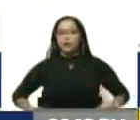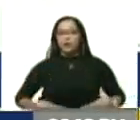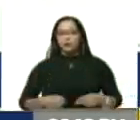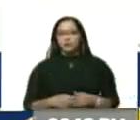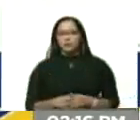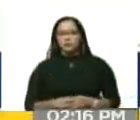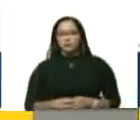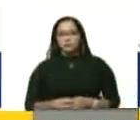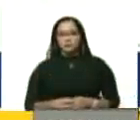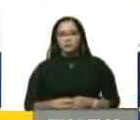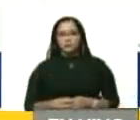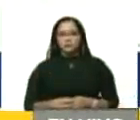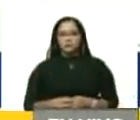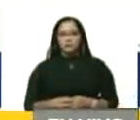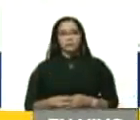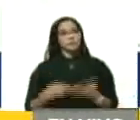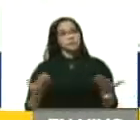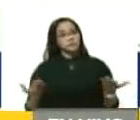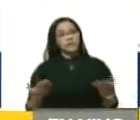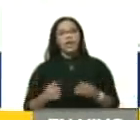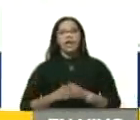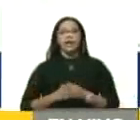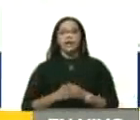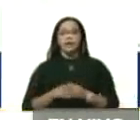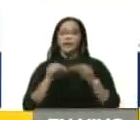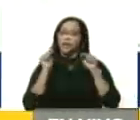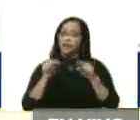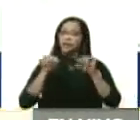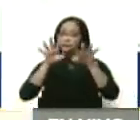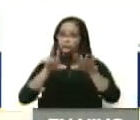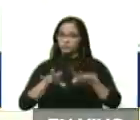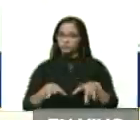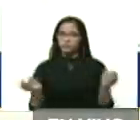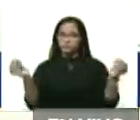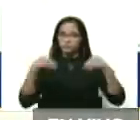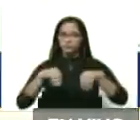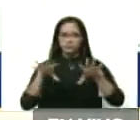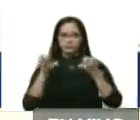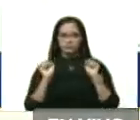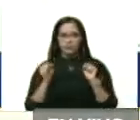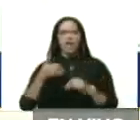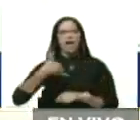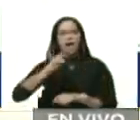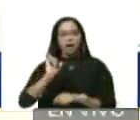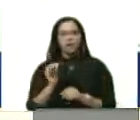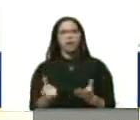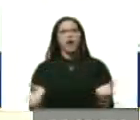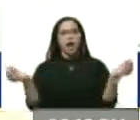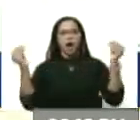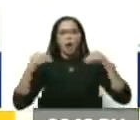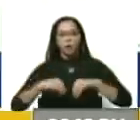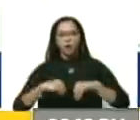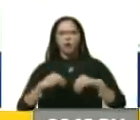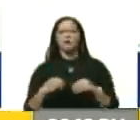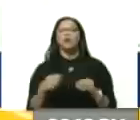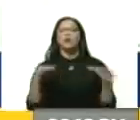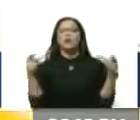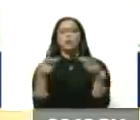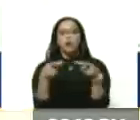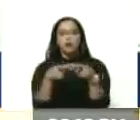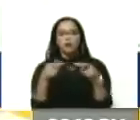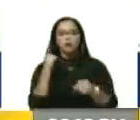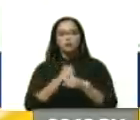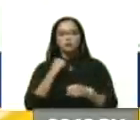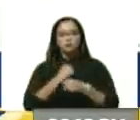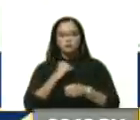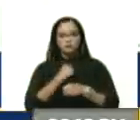Bueno, en razón de ese memorando de entendimiento, habíamos concertado una reunión de